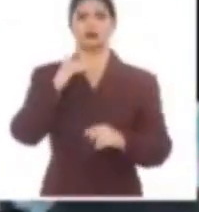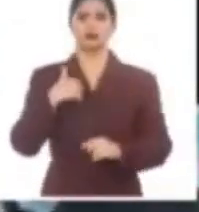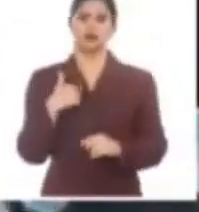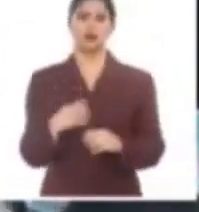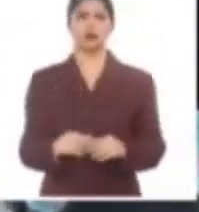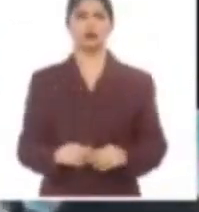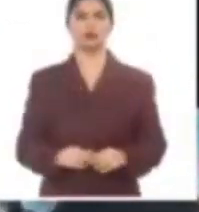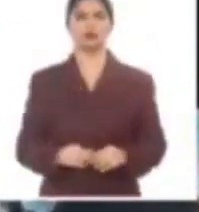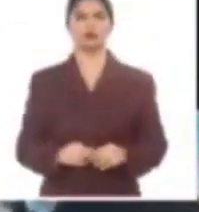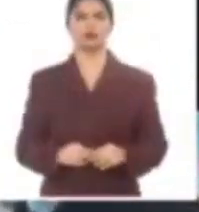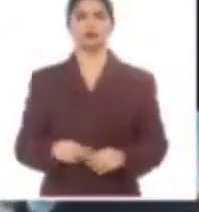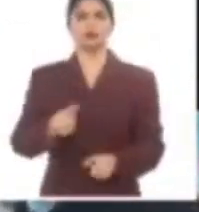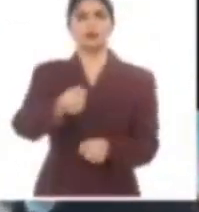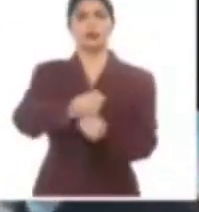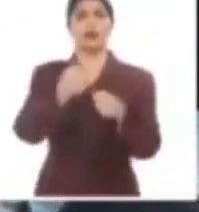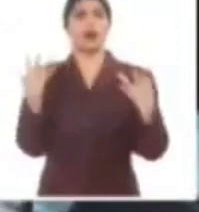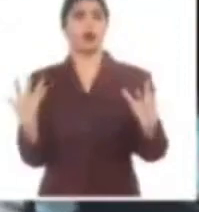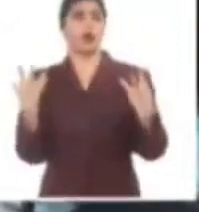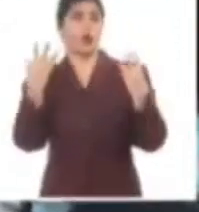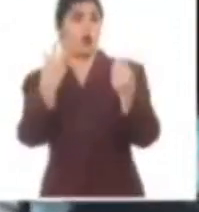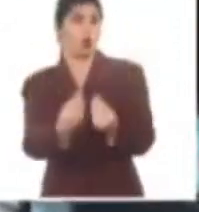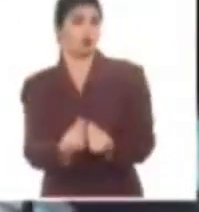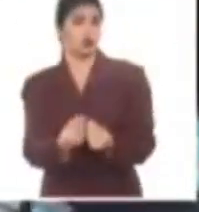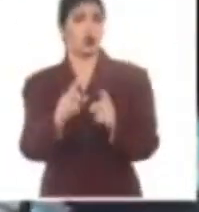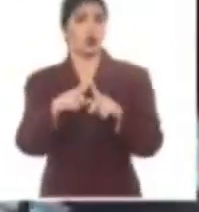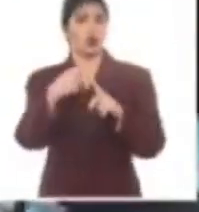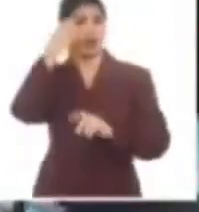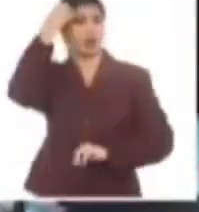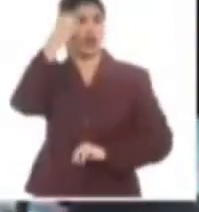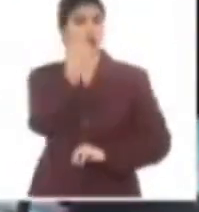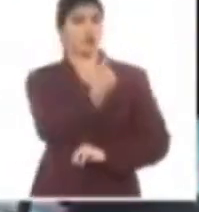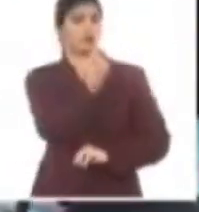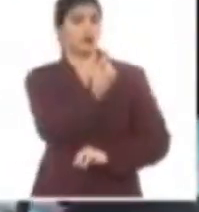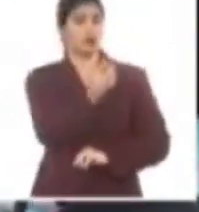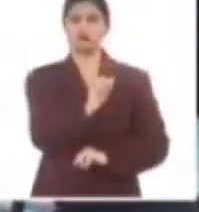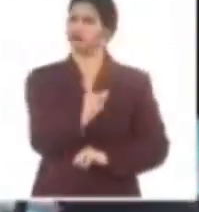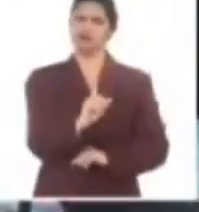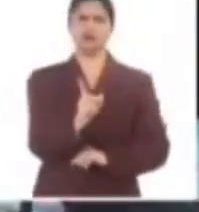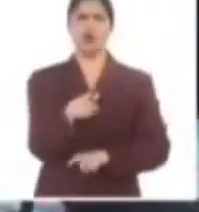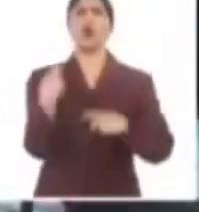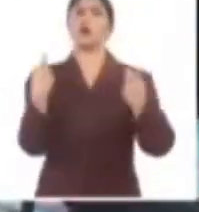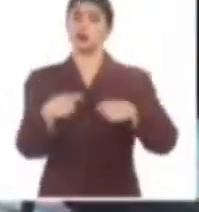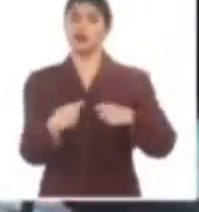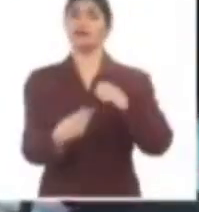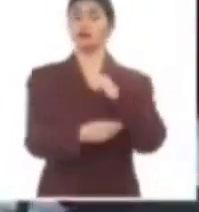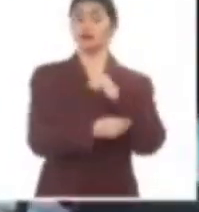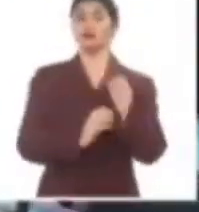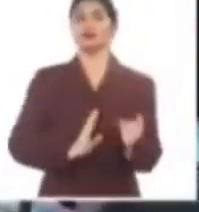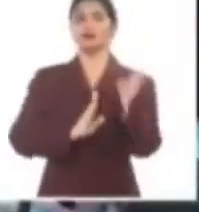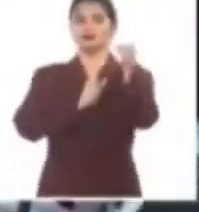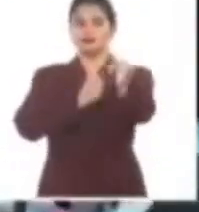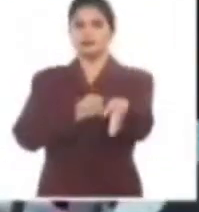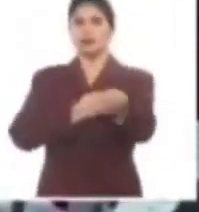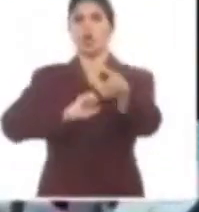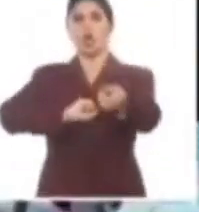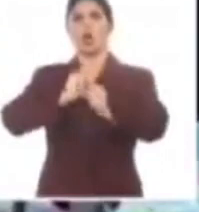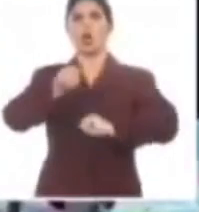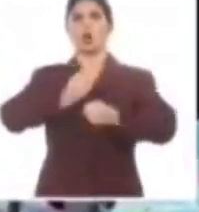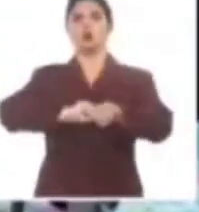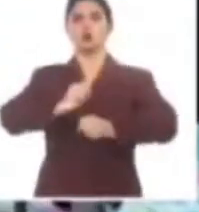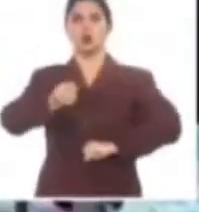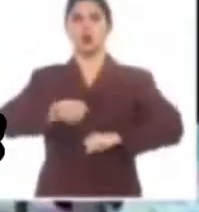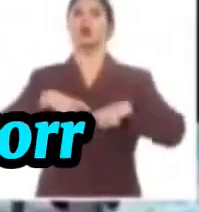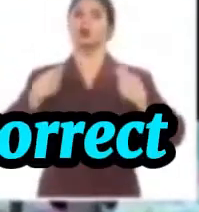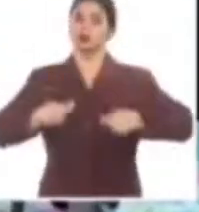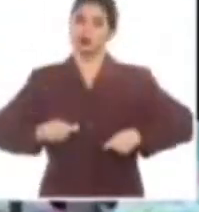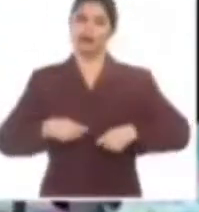debemos restituir. La disciplina, el control, la exigencia, corregir cosas que no van por el